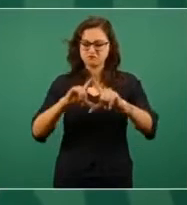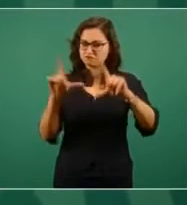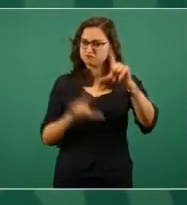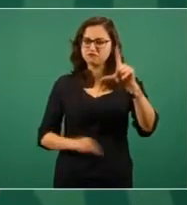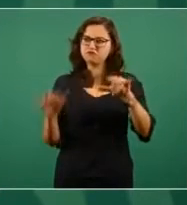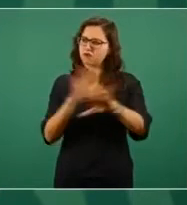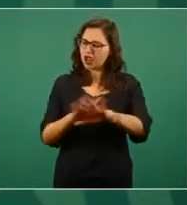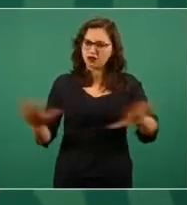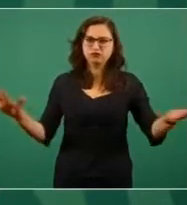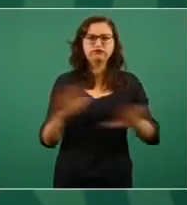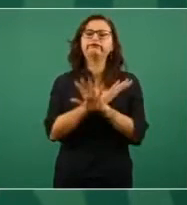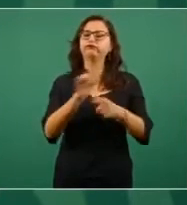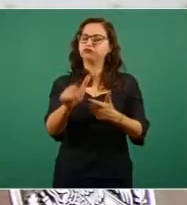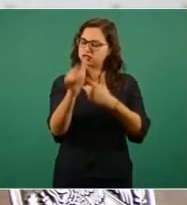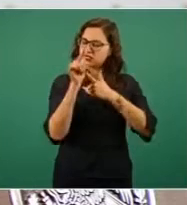de México,